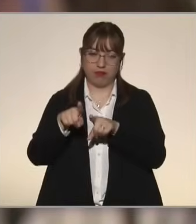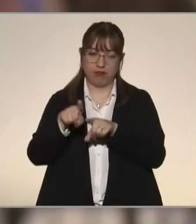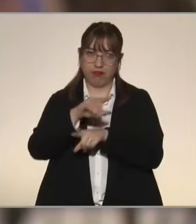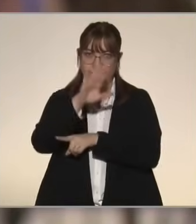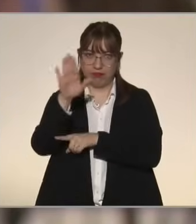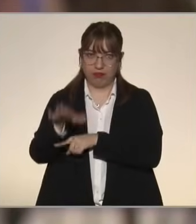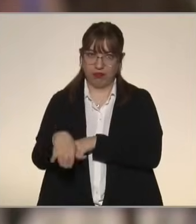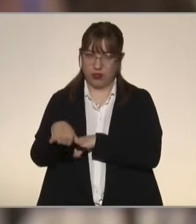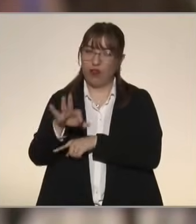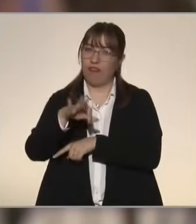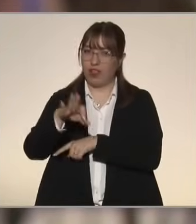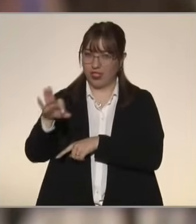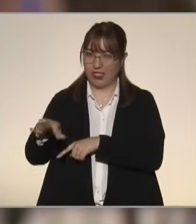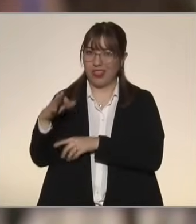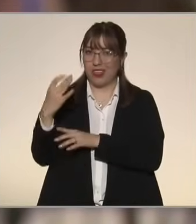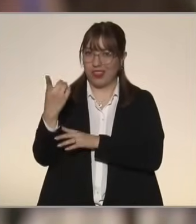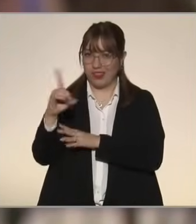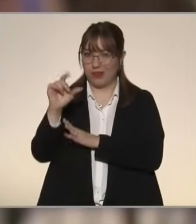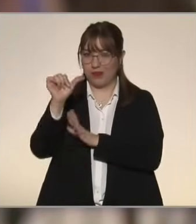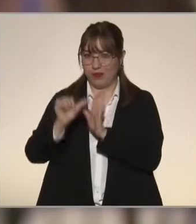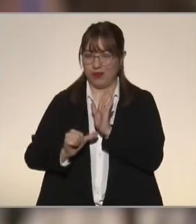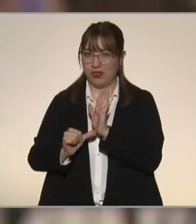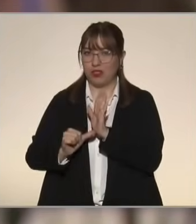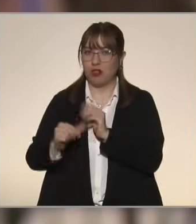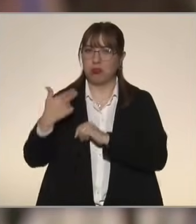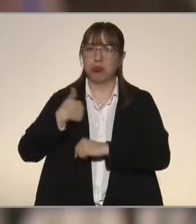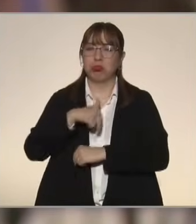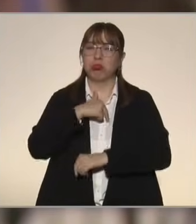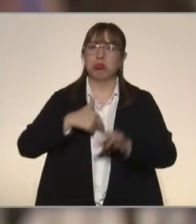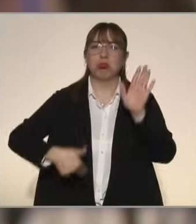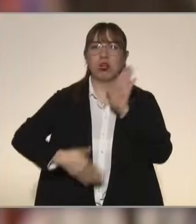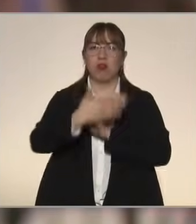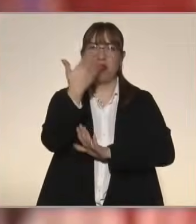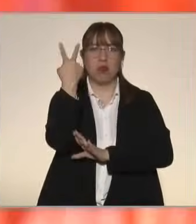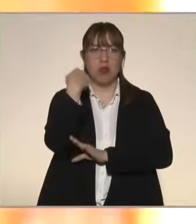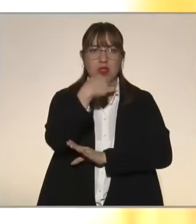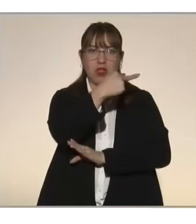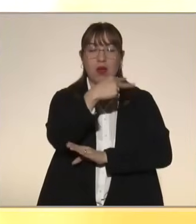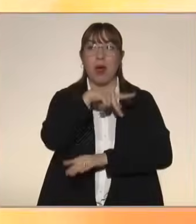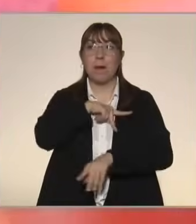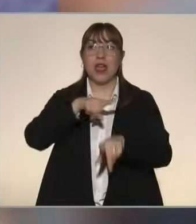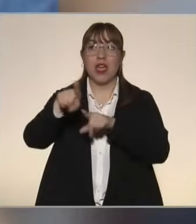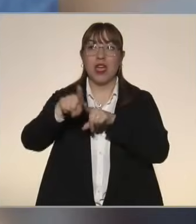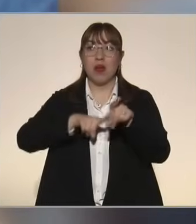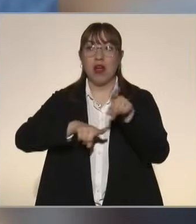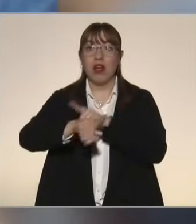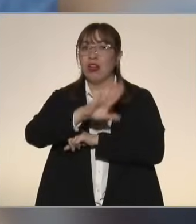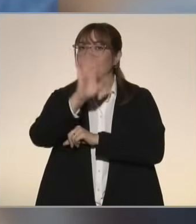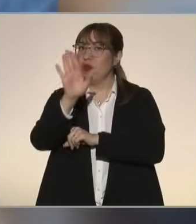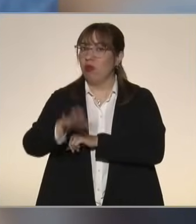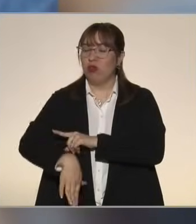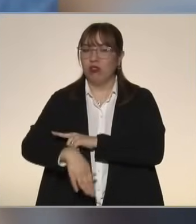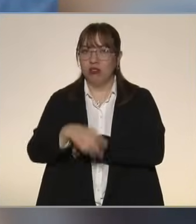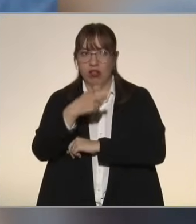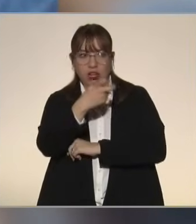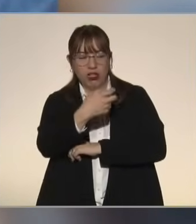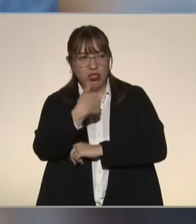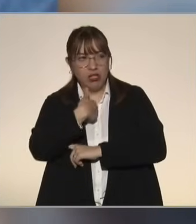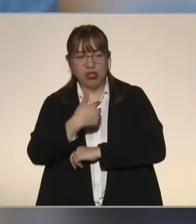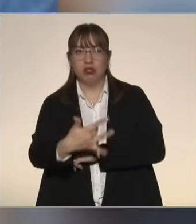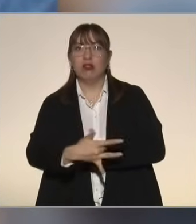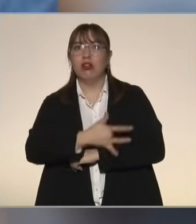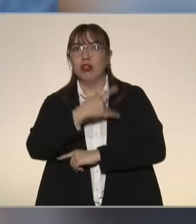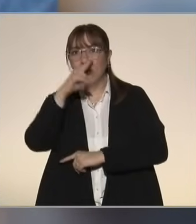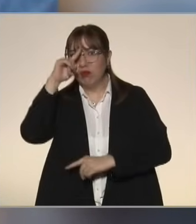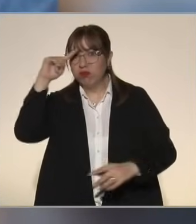de Sembrinas. Nosotros salimos de viaje y mi hermano muere en el trayecto. Para mí fue una experiencia muy traumática porque